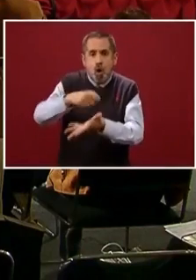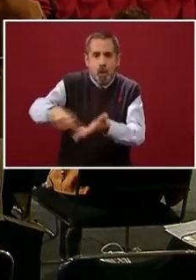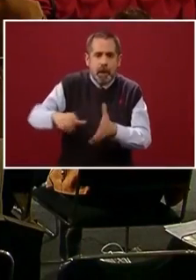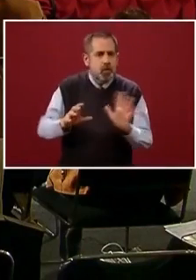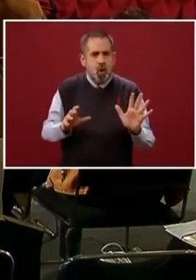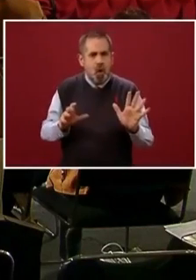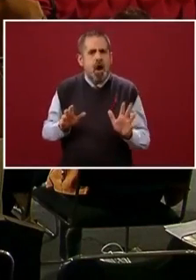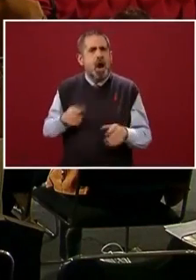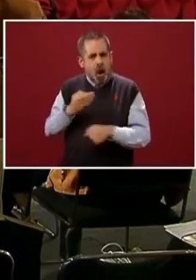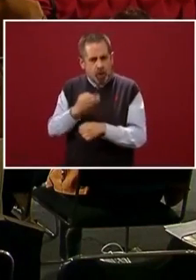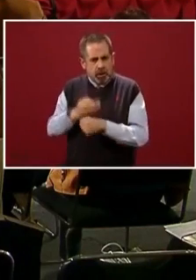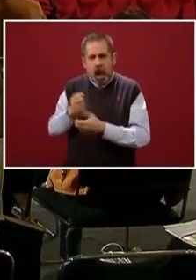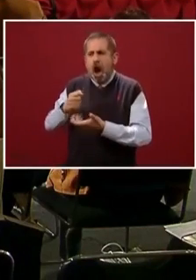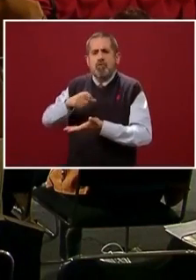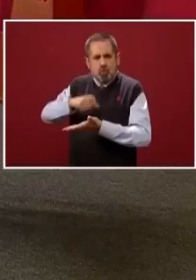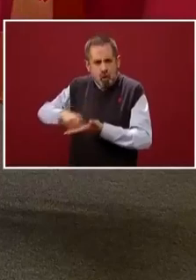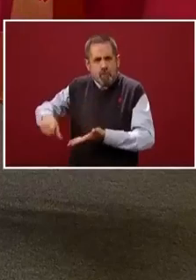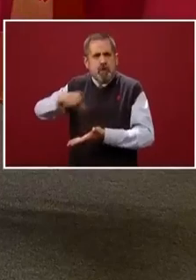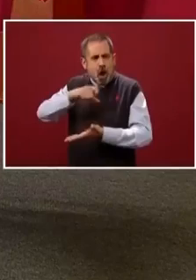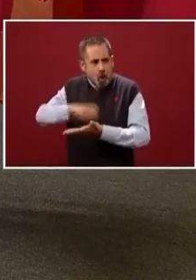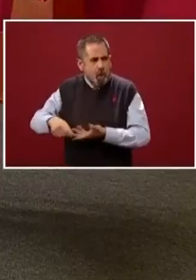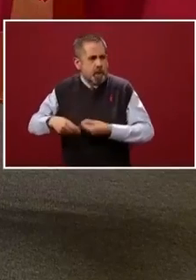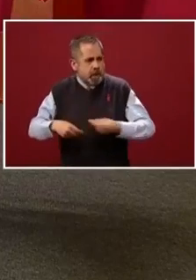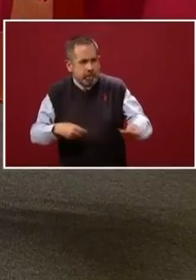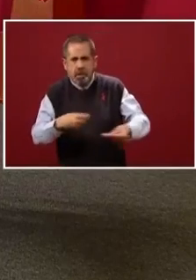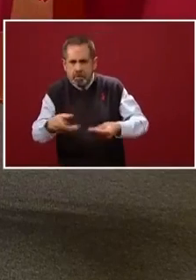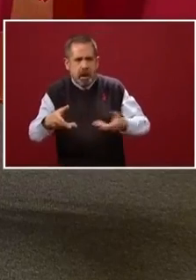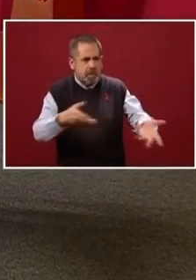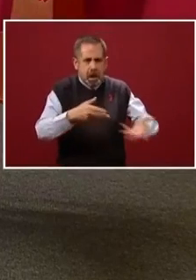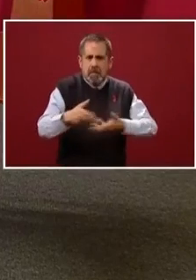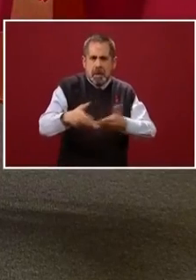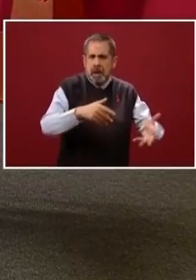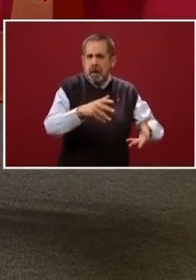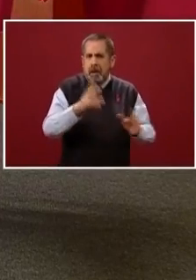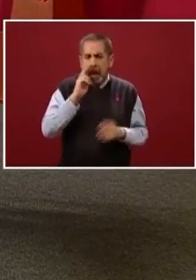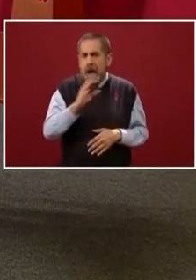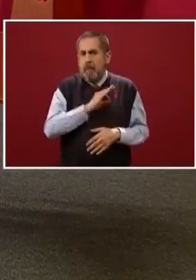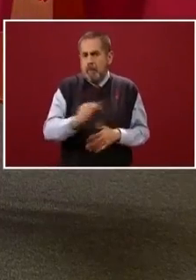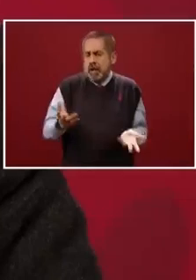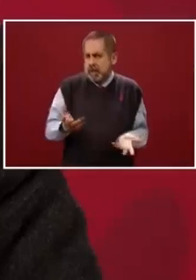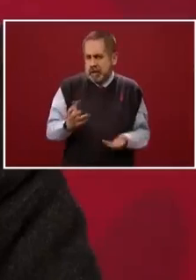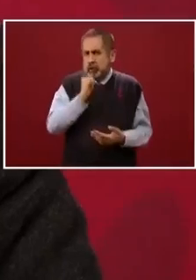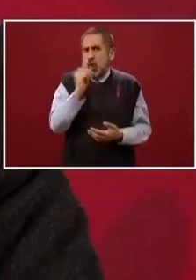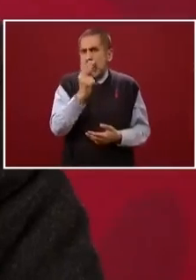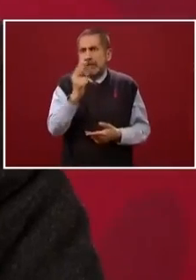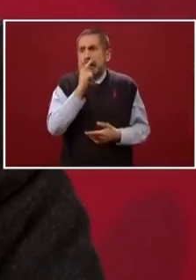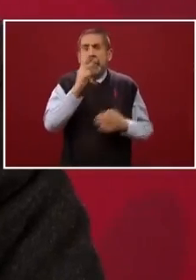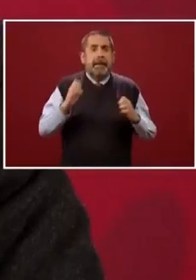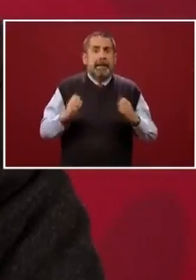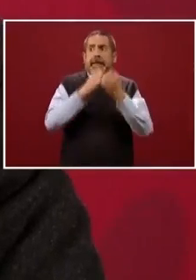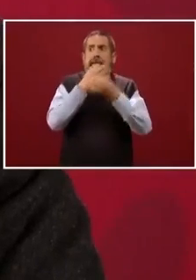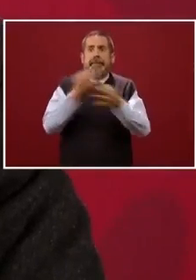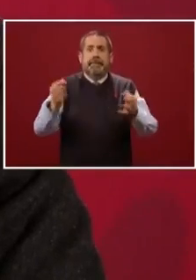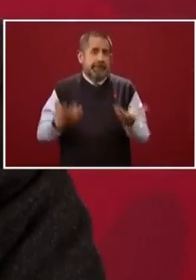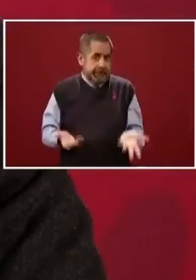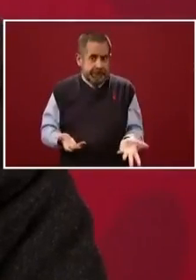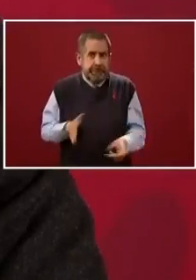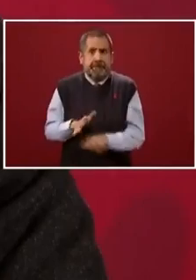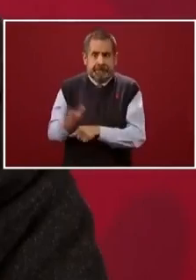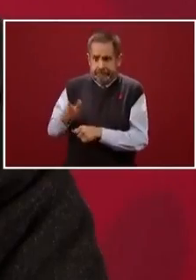adicionales que esta enfermedad va a producir y que obviamente en ausencia de esta epidemia no se producirían. No hemos